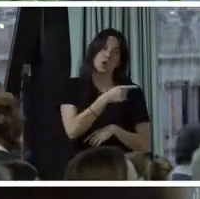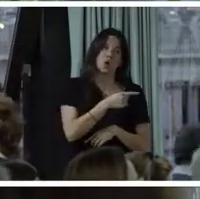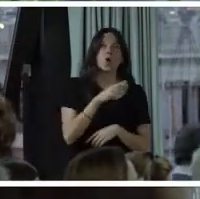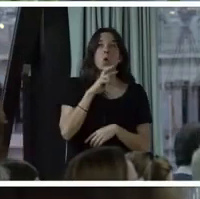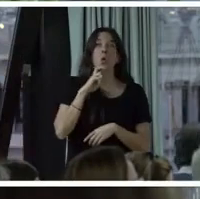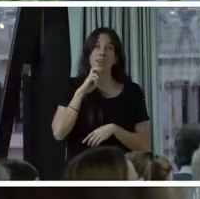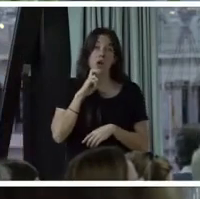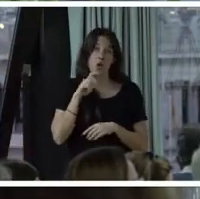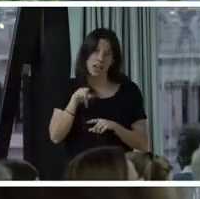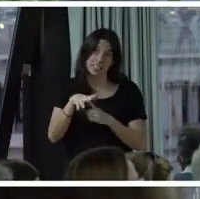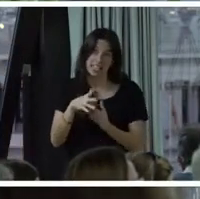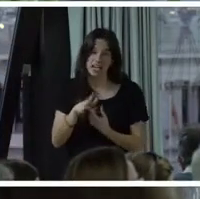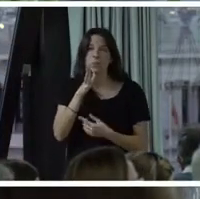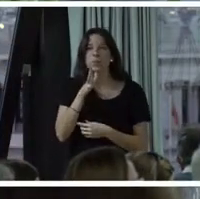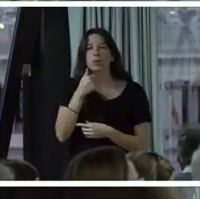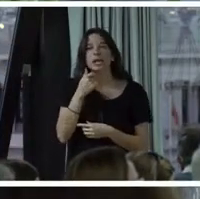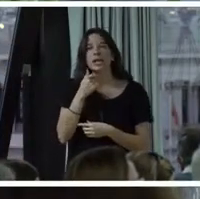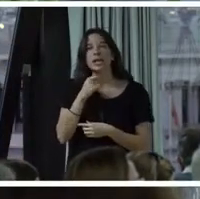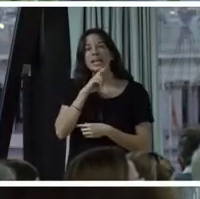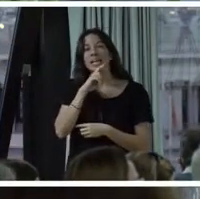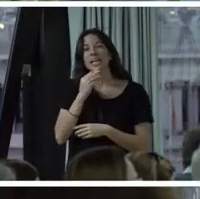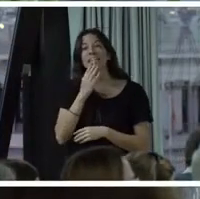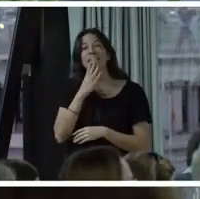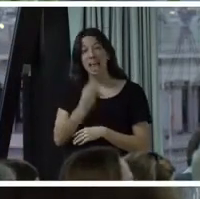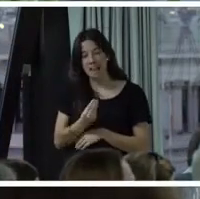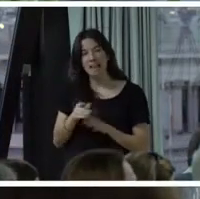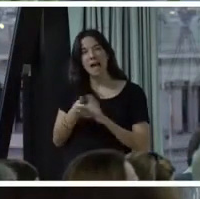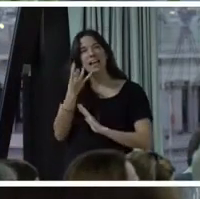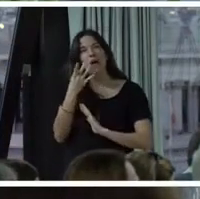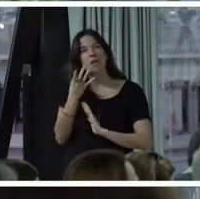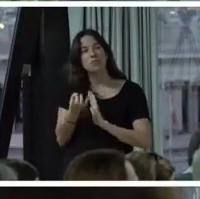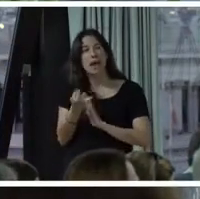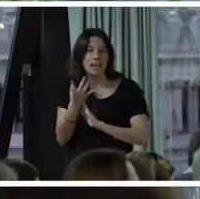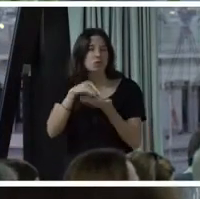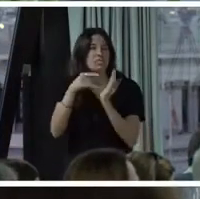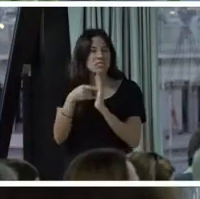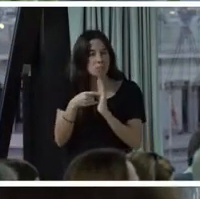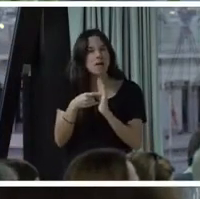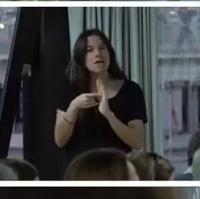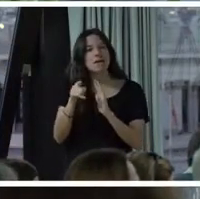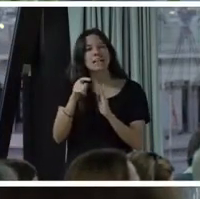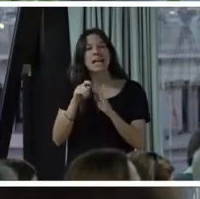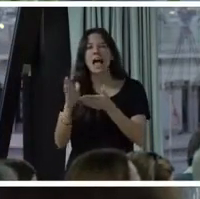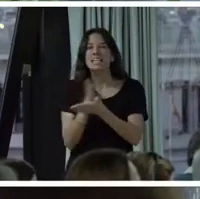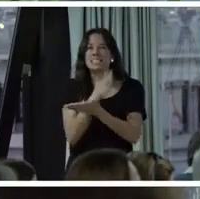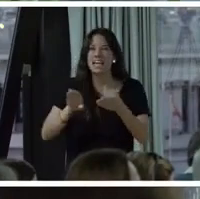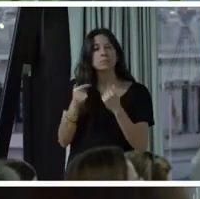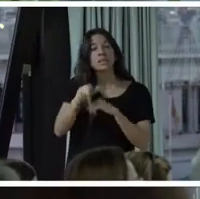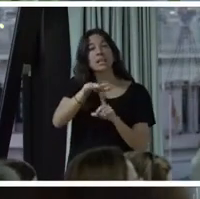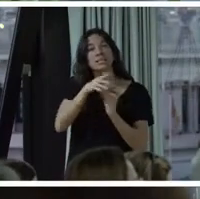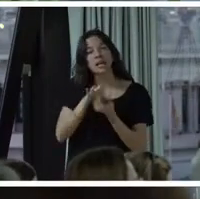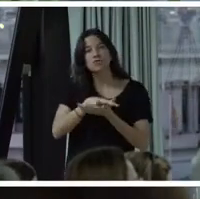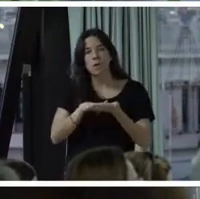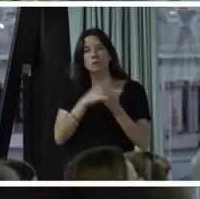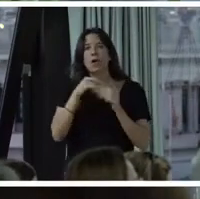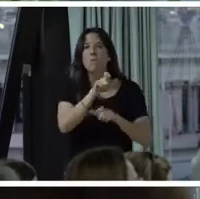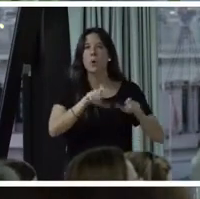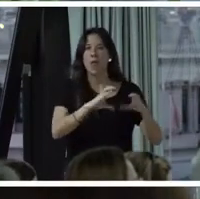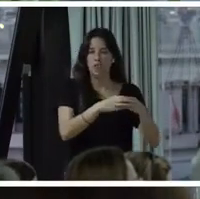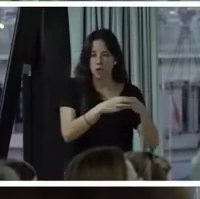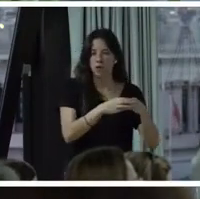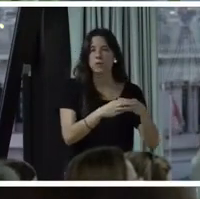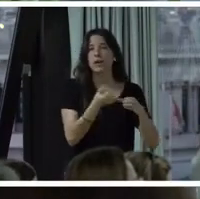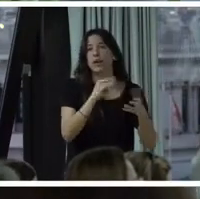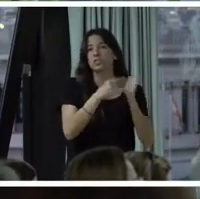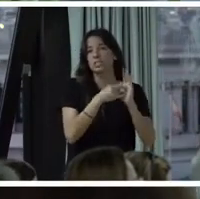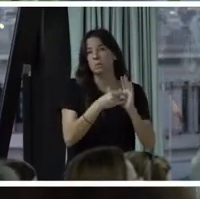Israel ha creado un sistema en el cual instrumentaliza la segregación racial población por